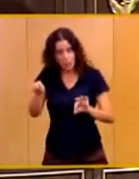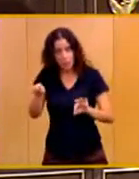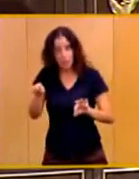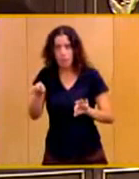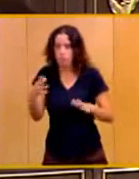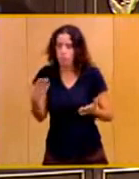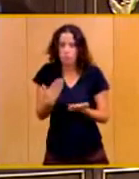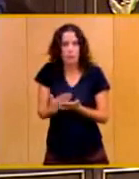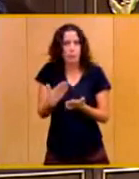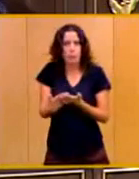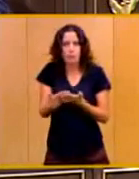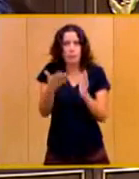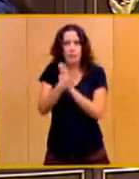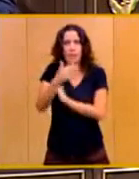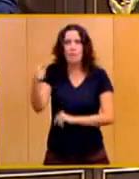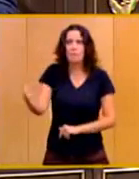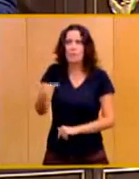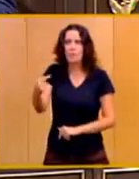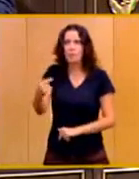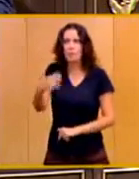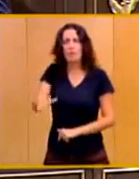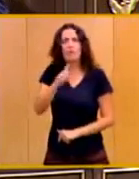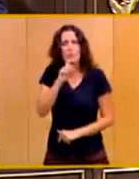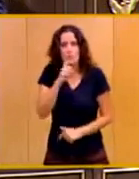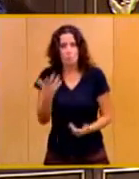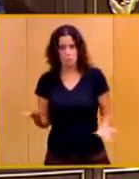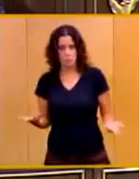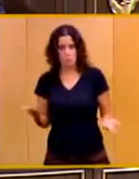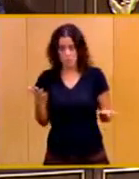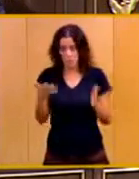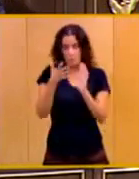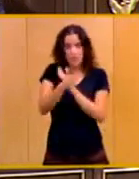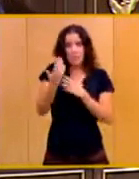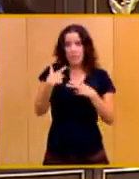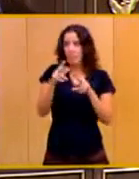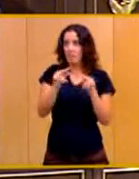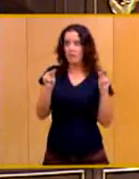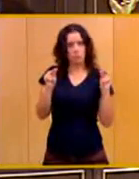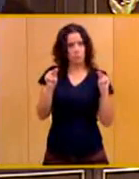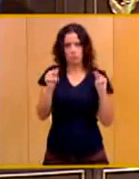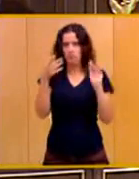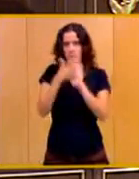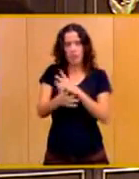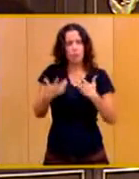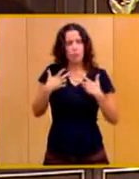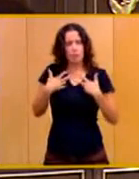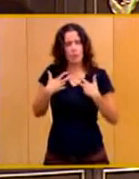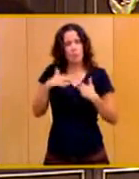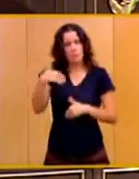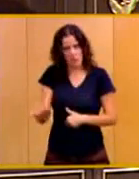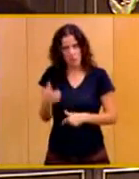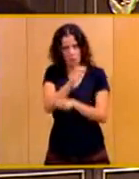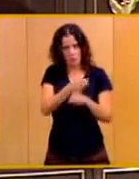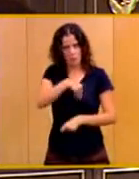los del malo. Pero no acaba aquí todo. No solo ha multiplicado el pesar de los españoles, además se ha convertido en